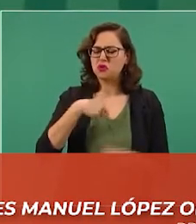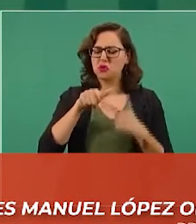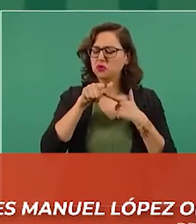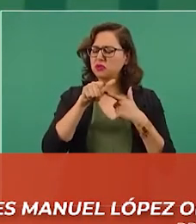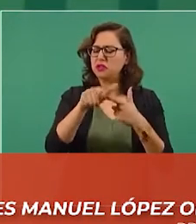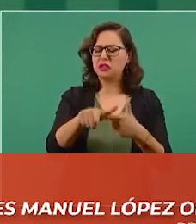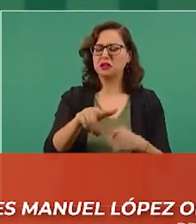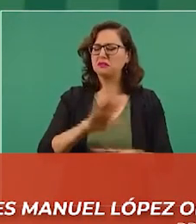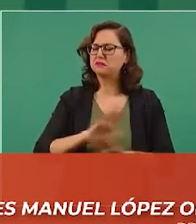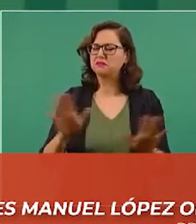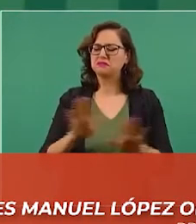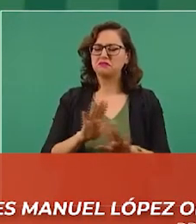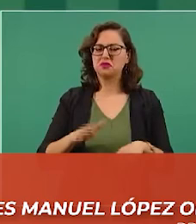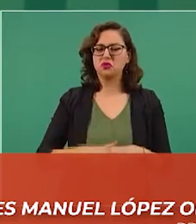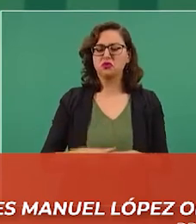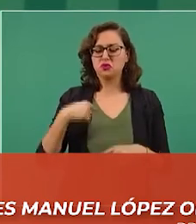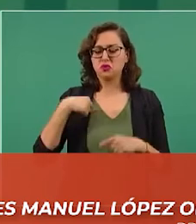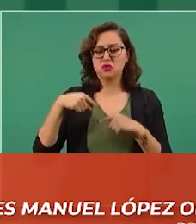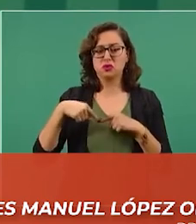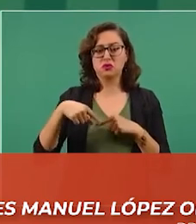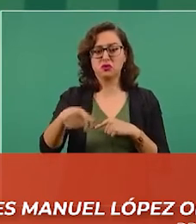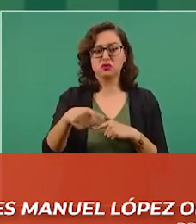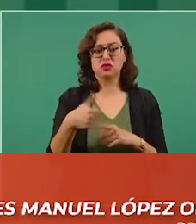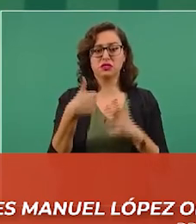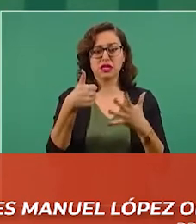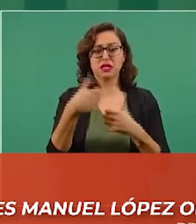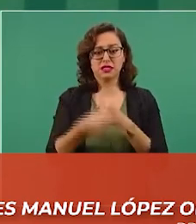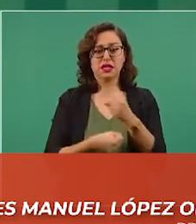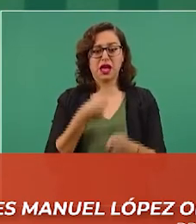Me quedan todavía 6 años.